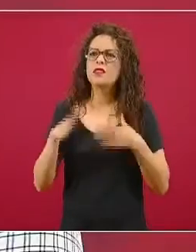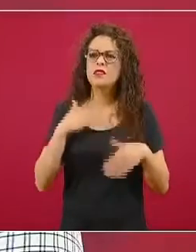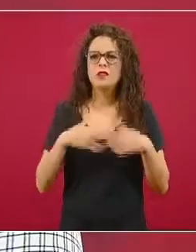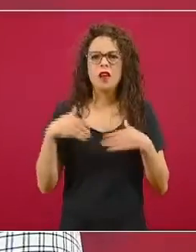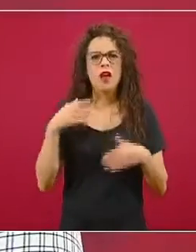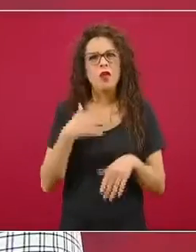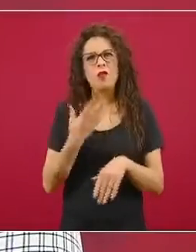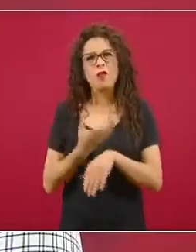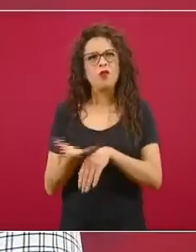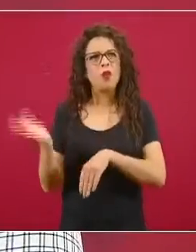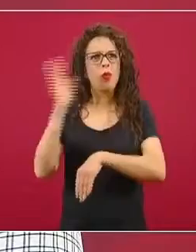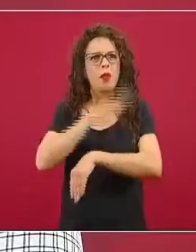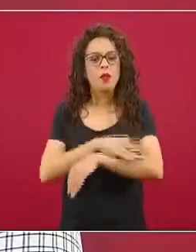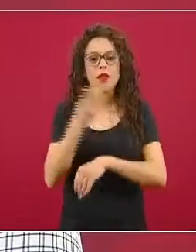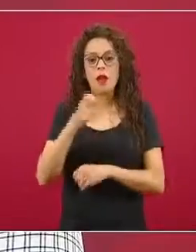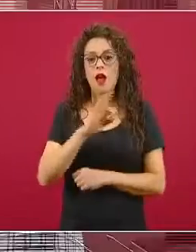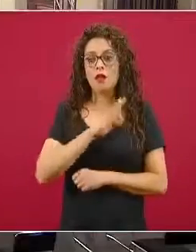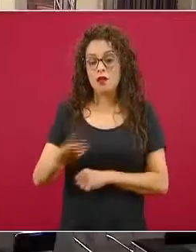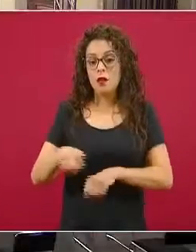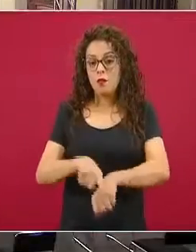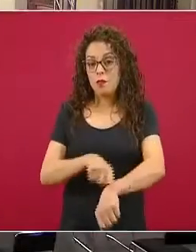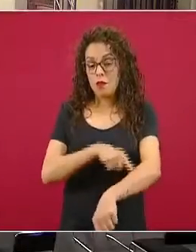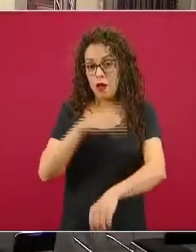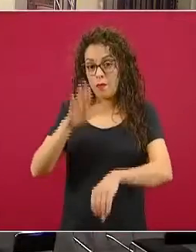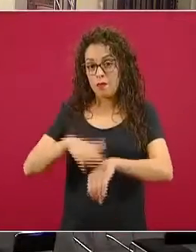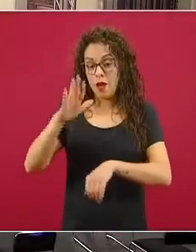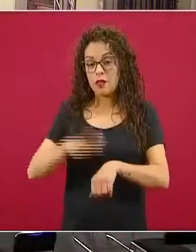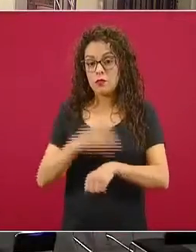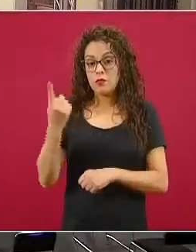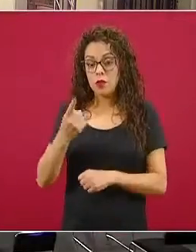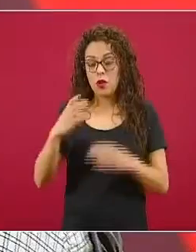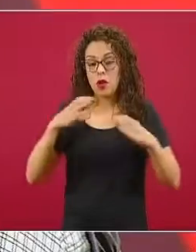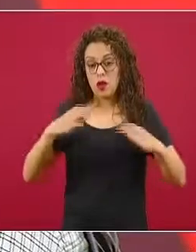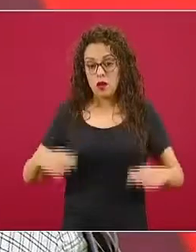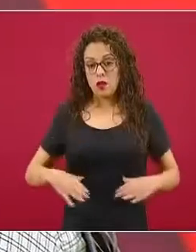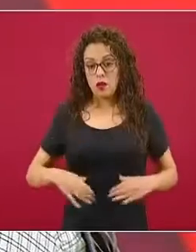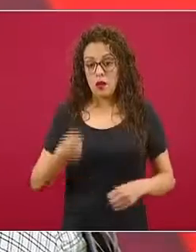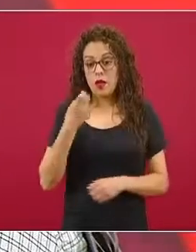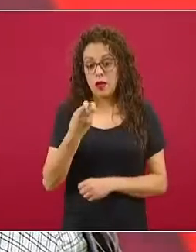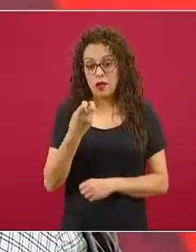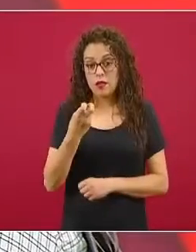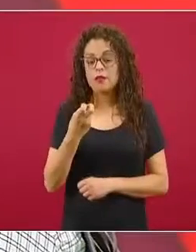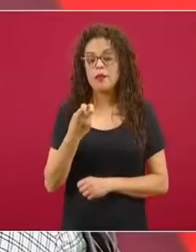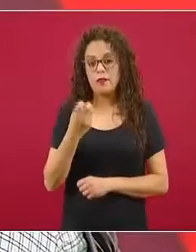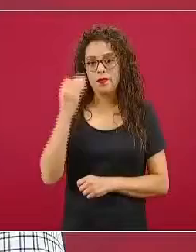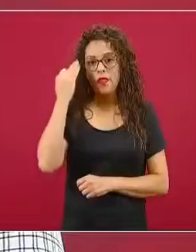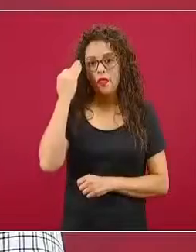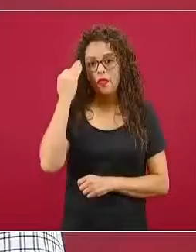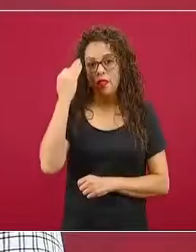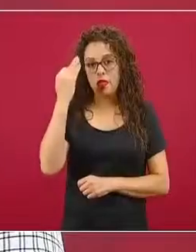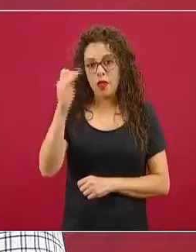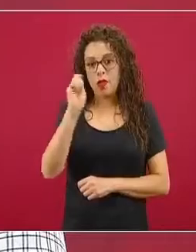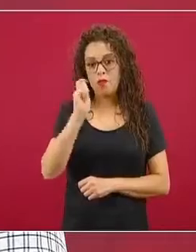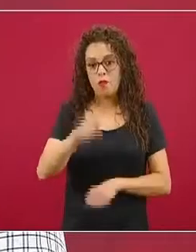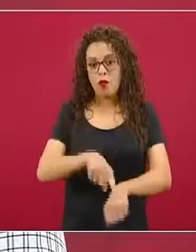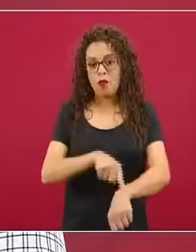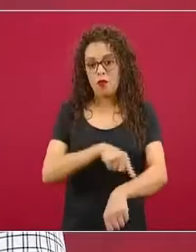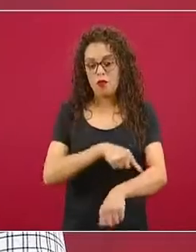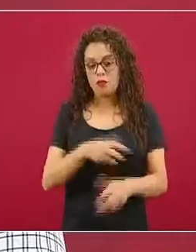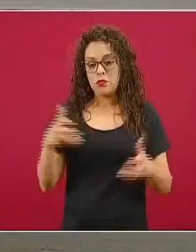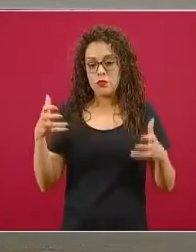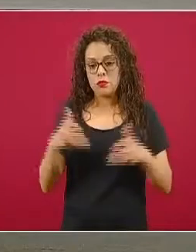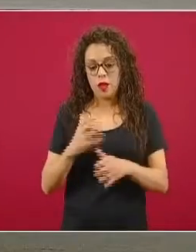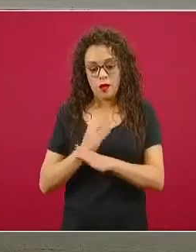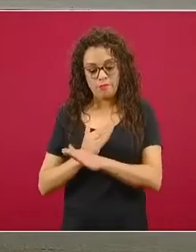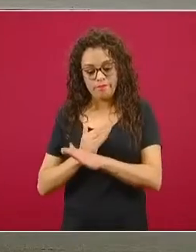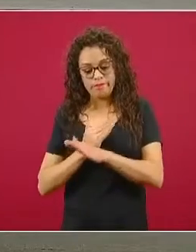tiempo, puede prolongarse precisamente porque el sistema inmunológico está tomando también ese tiempo en poder llevar a cabo no solo